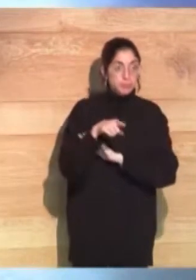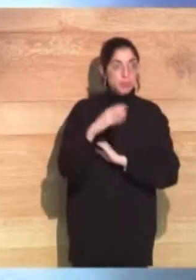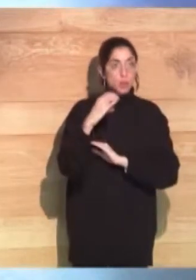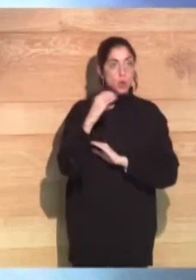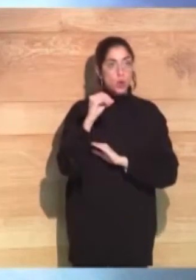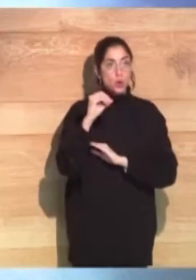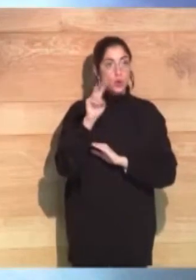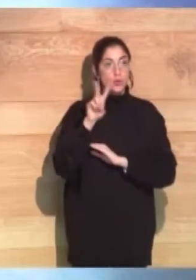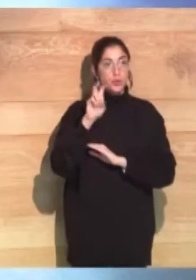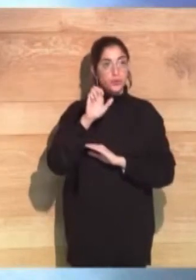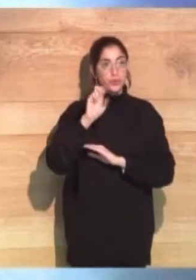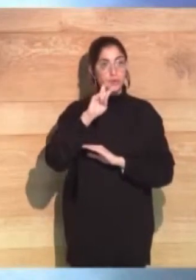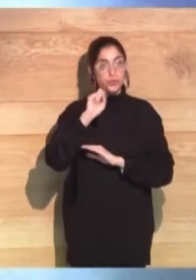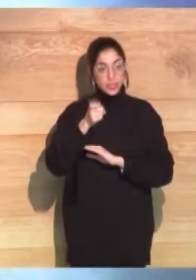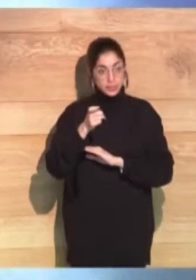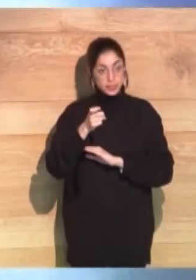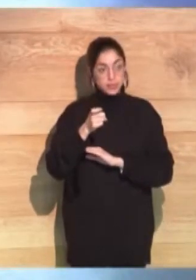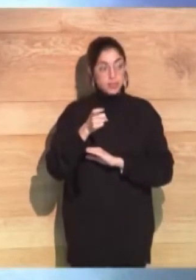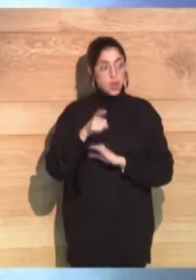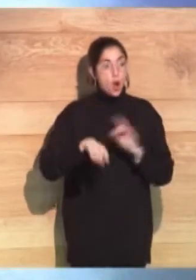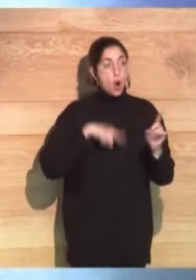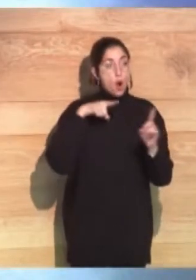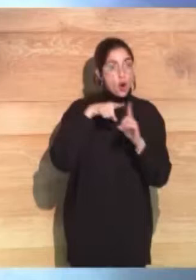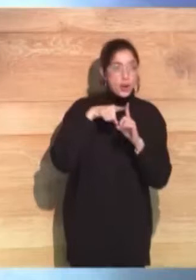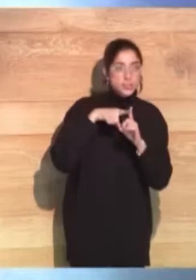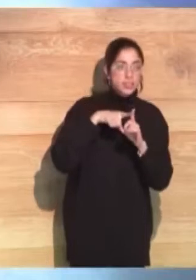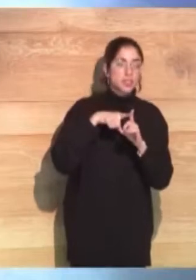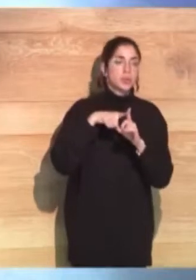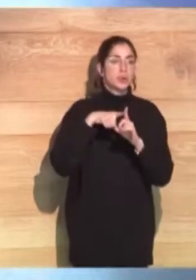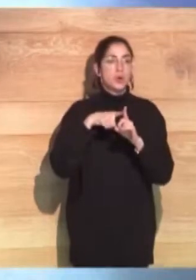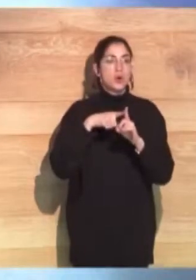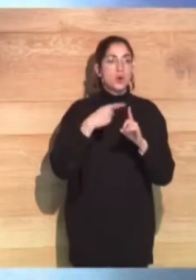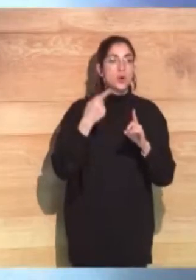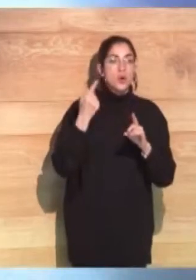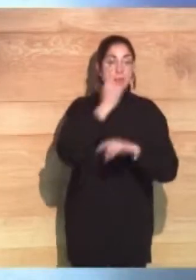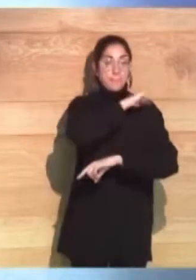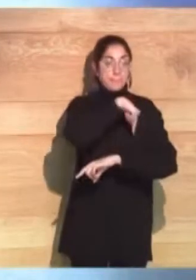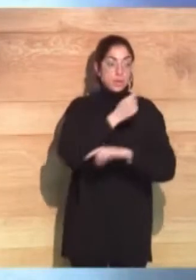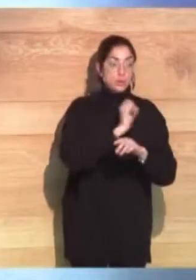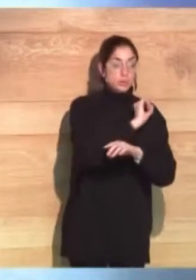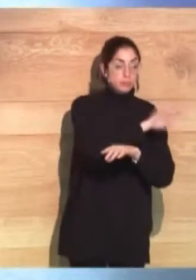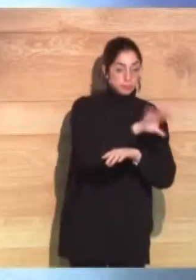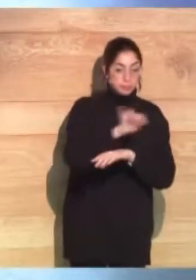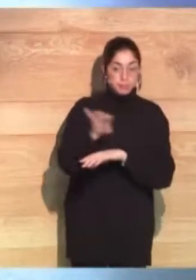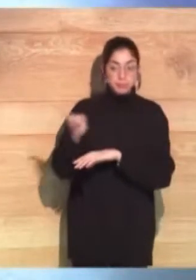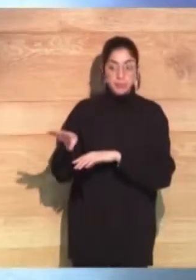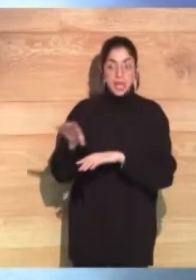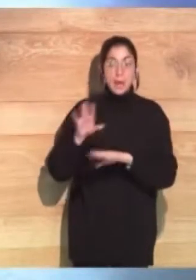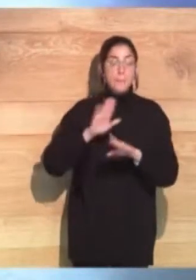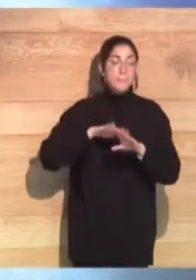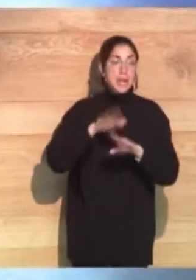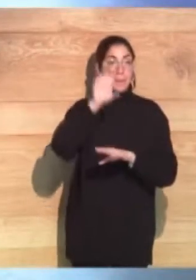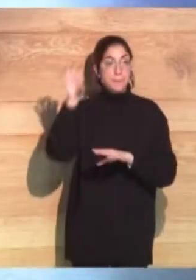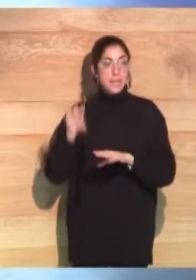COVAX, la plataforma llamada COVAX, para obtener suministros y llevarlos a los países que lo necesitan y